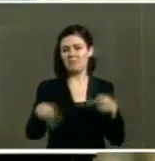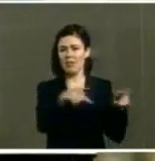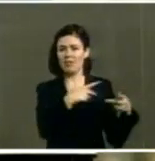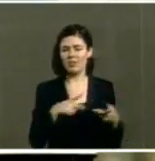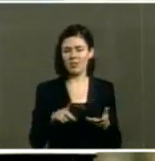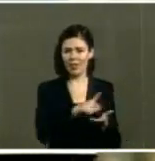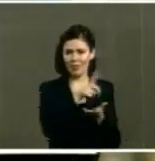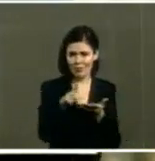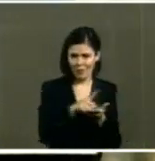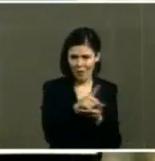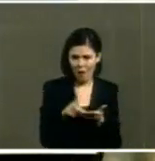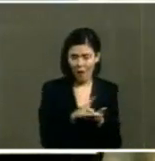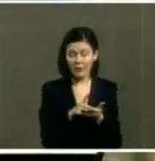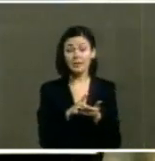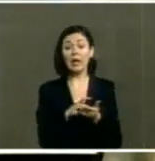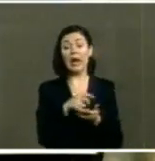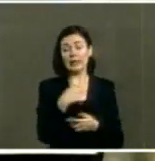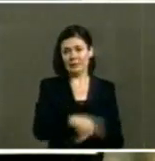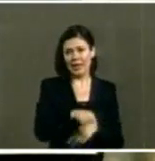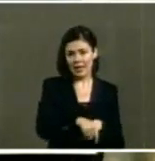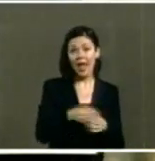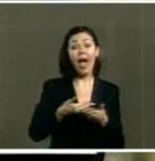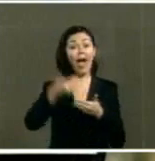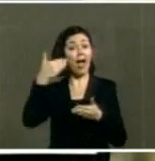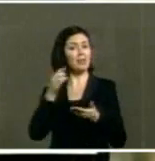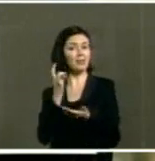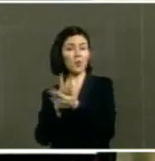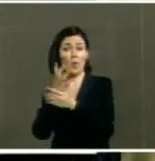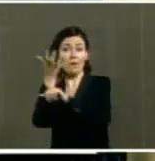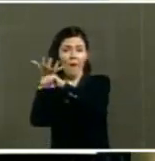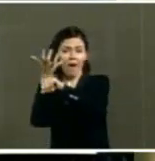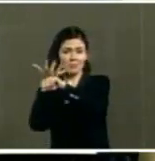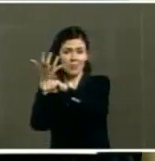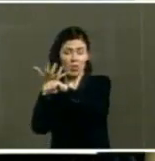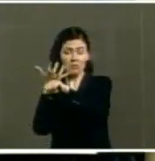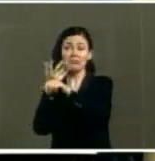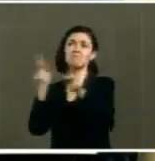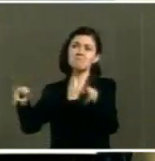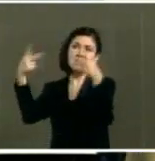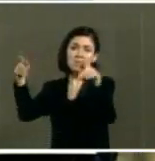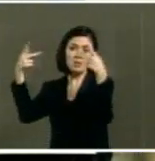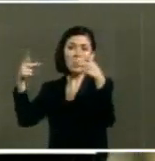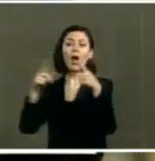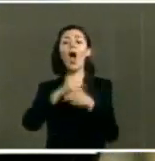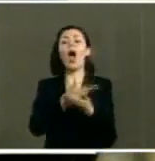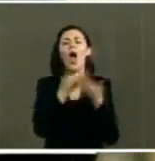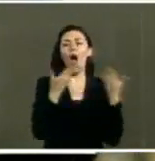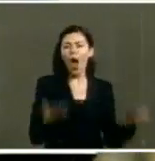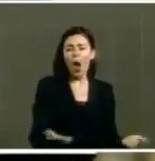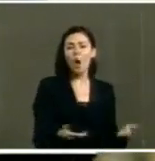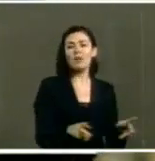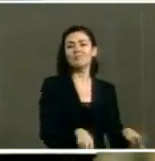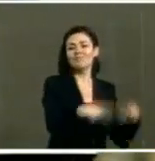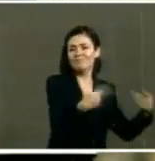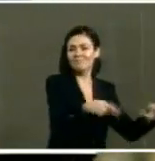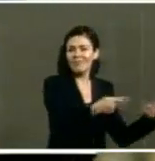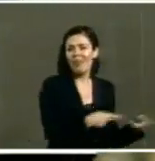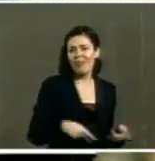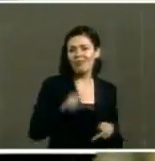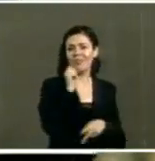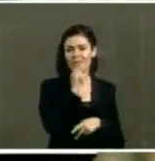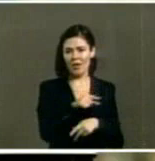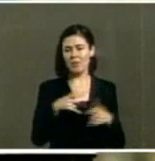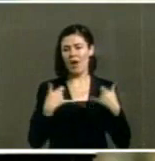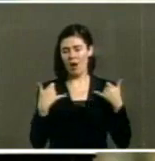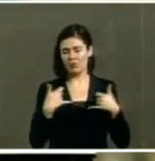al narcomenudeo en nuestro país. Y con el inicio del narcomenudeo vino también una nueva estrategia